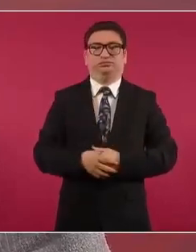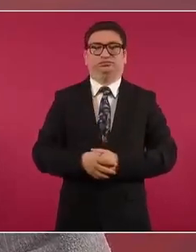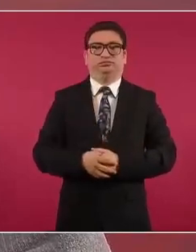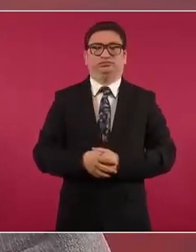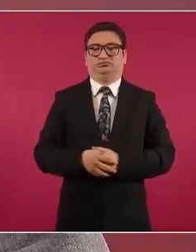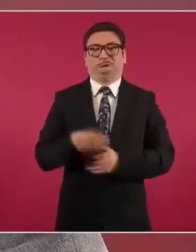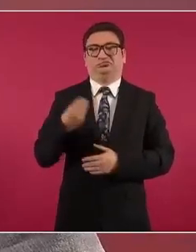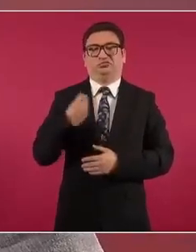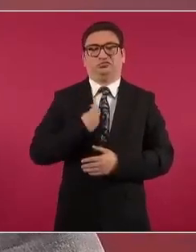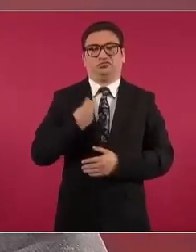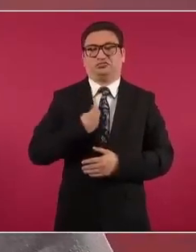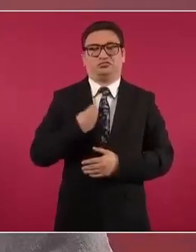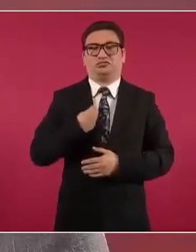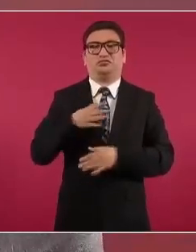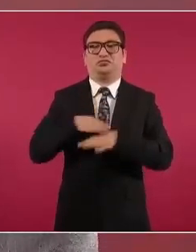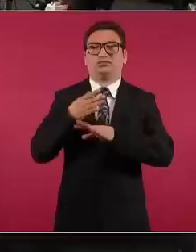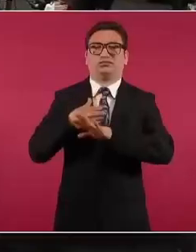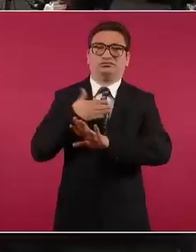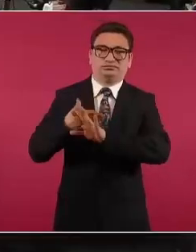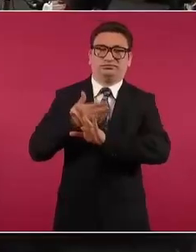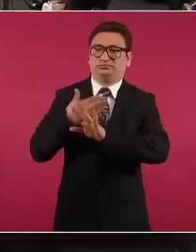una guerra sucia